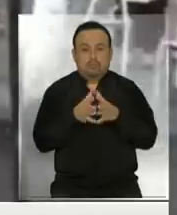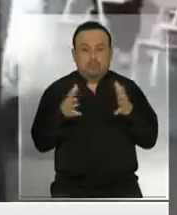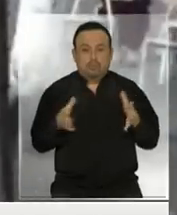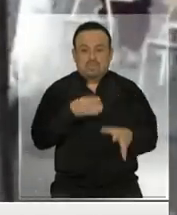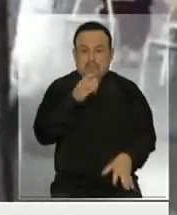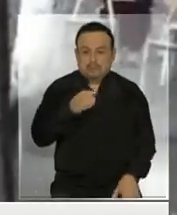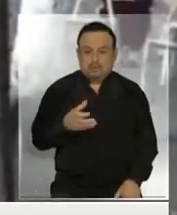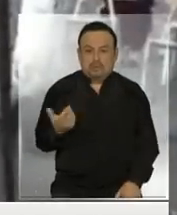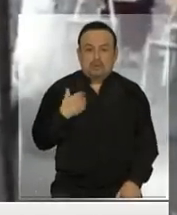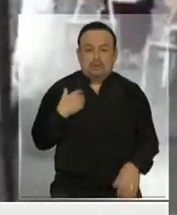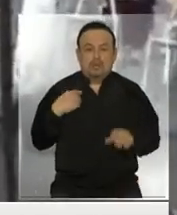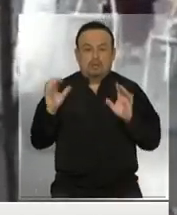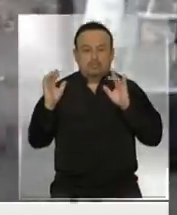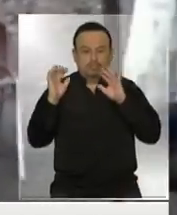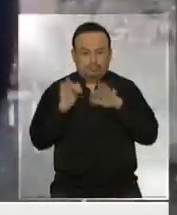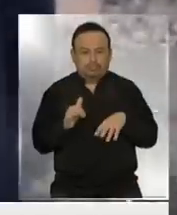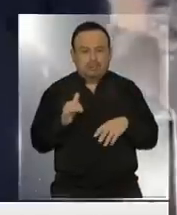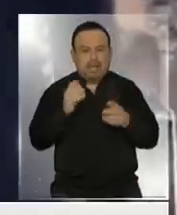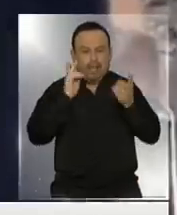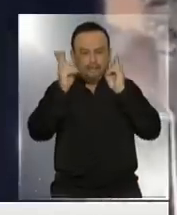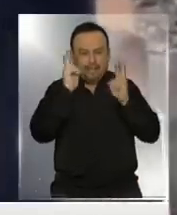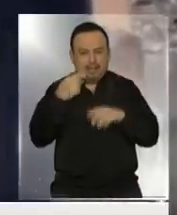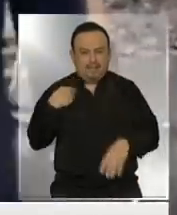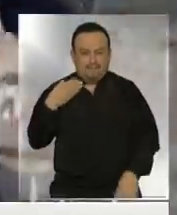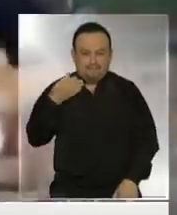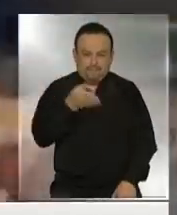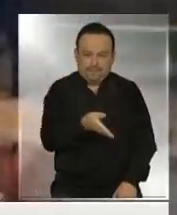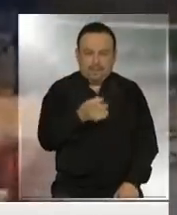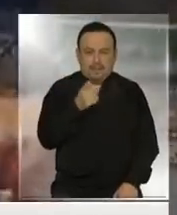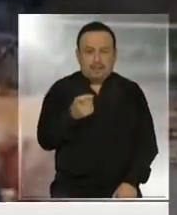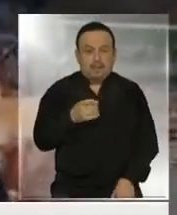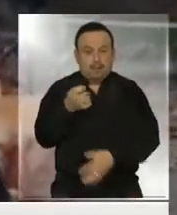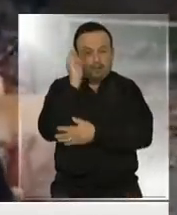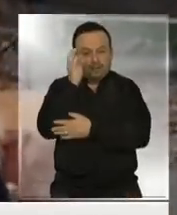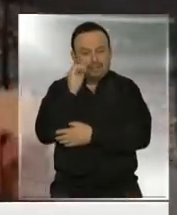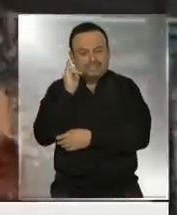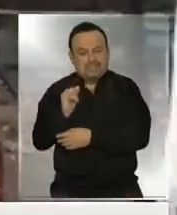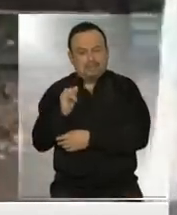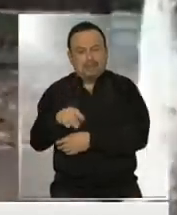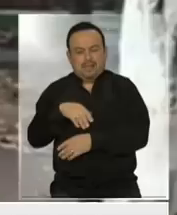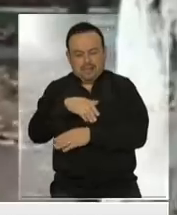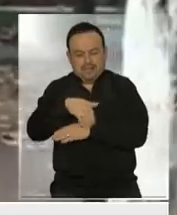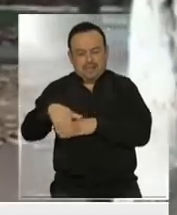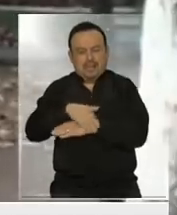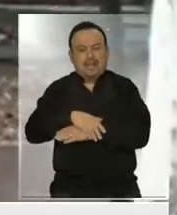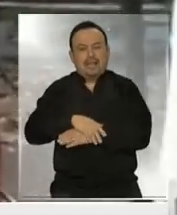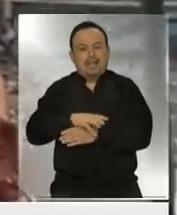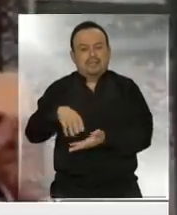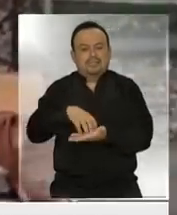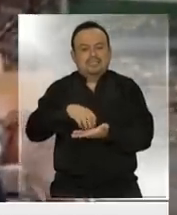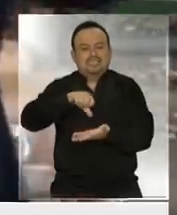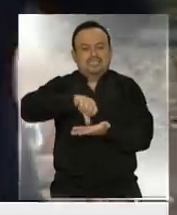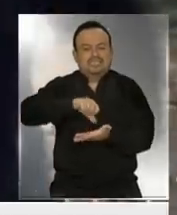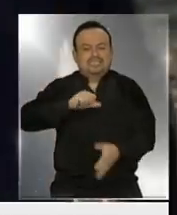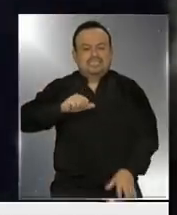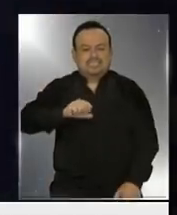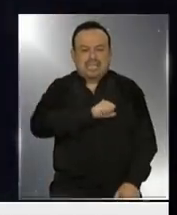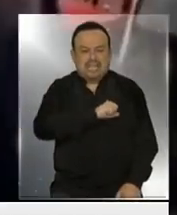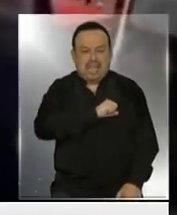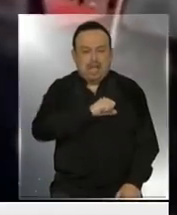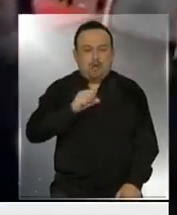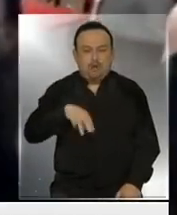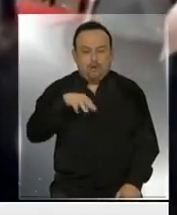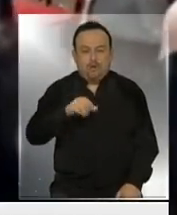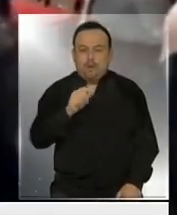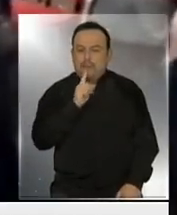personas que se trasladaron en micro para acercarse a la pintana recordemos que este un culto que se realizaba en la comuna de santiago la infección se puede